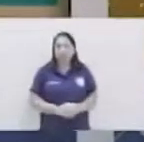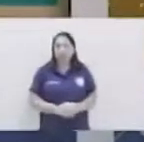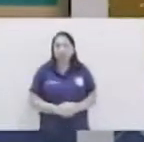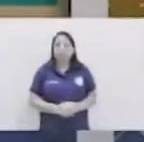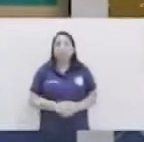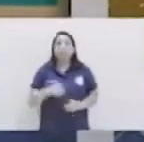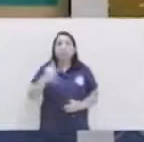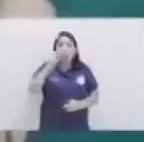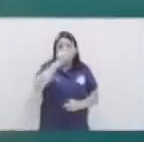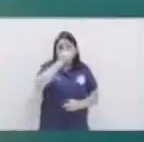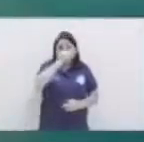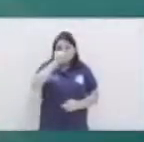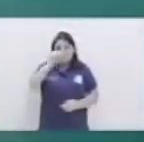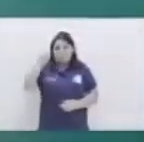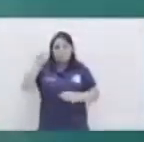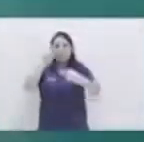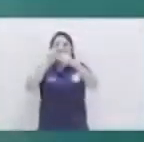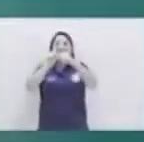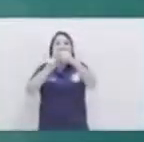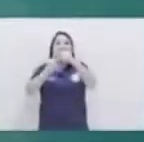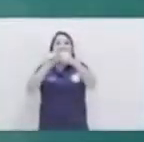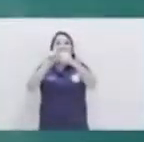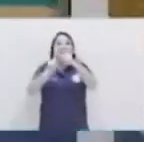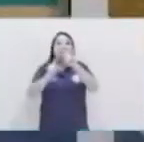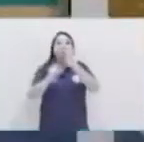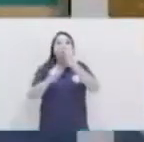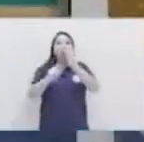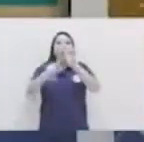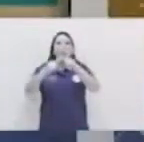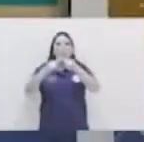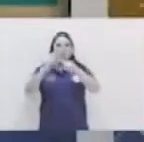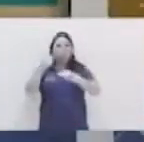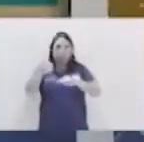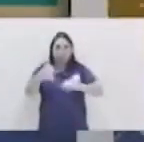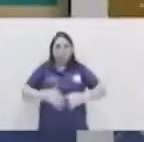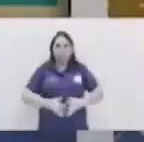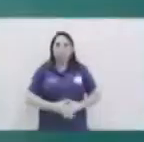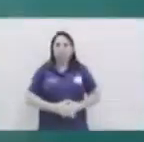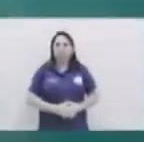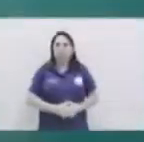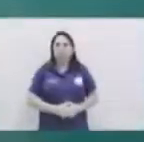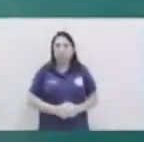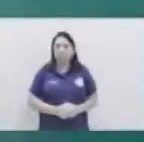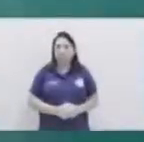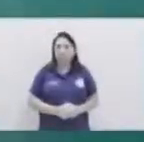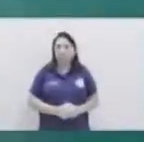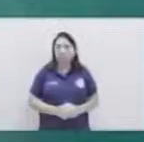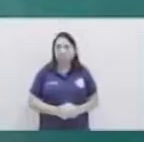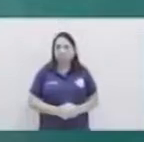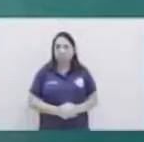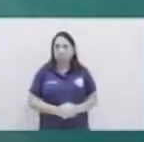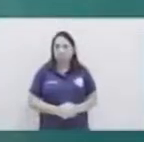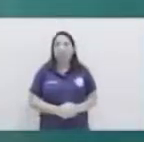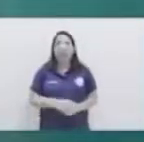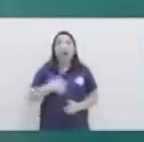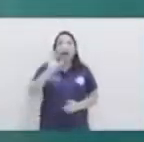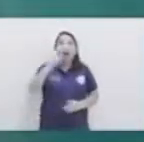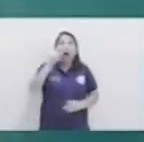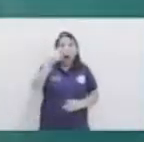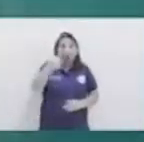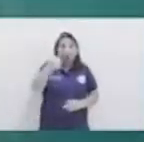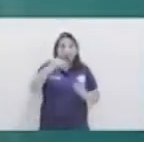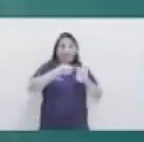Todo esto dividido 4 por A. 4 no cambia, A es 1.